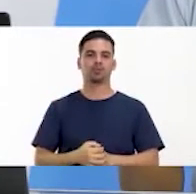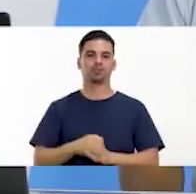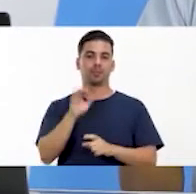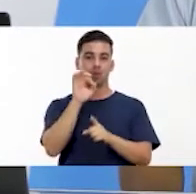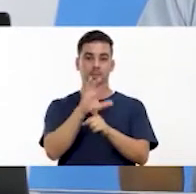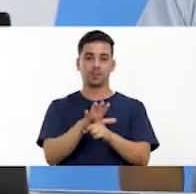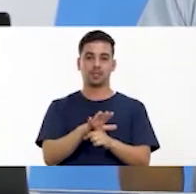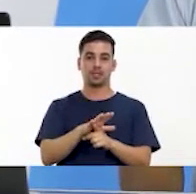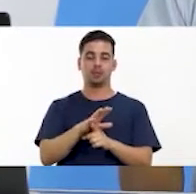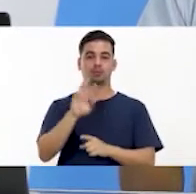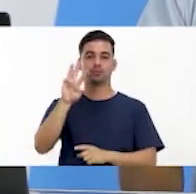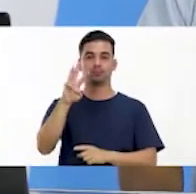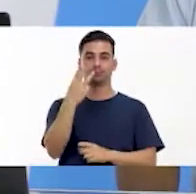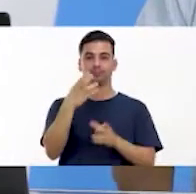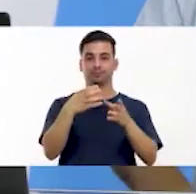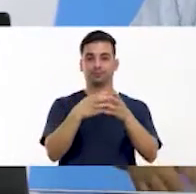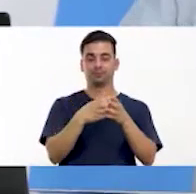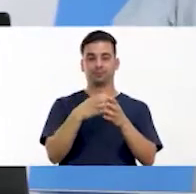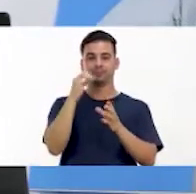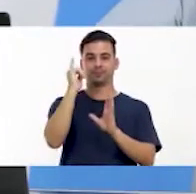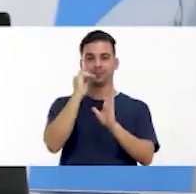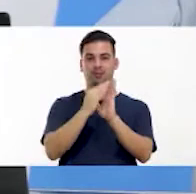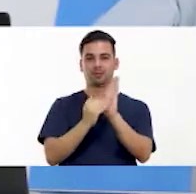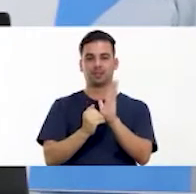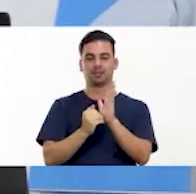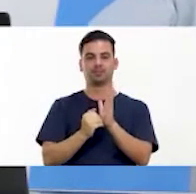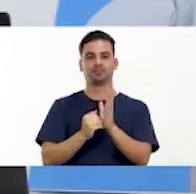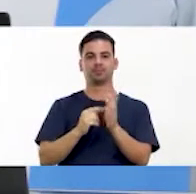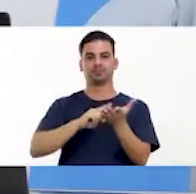Comenzamos con tercer semestre, curso por encuentro.